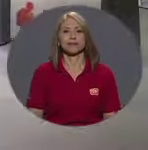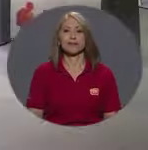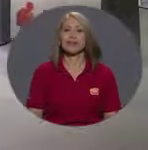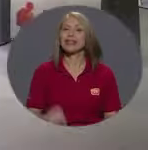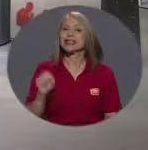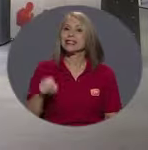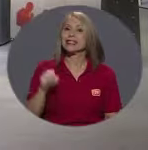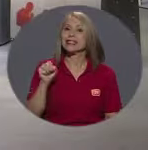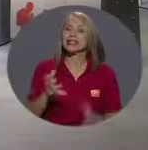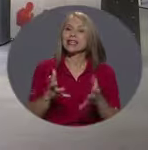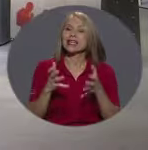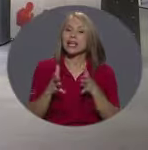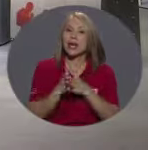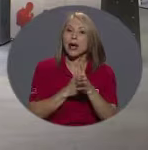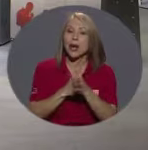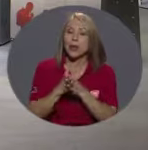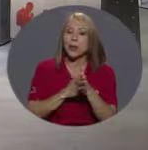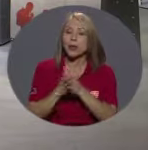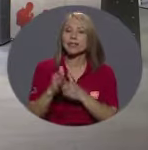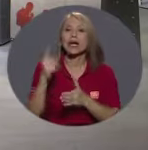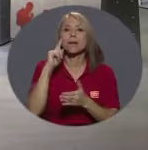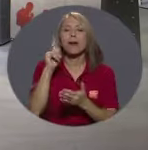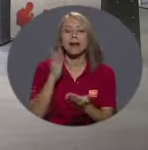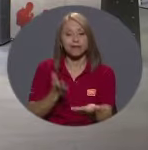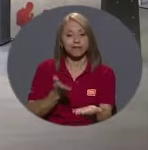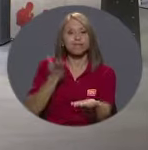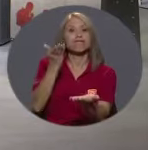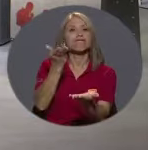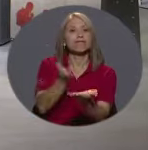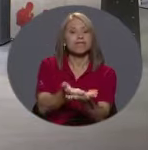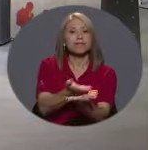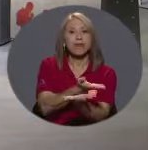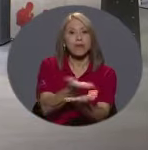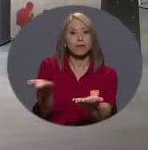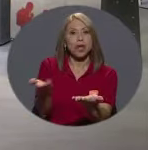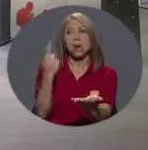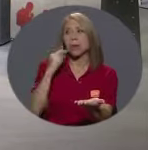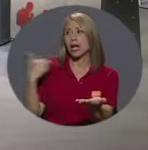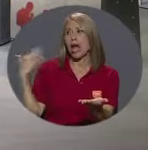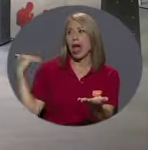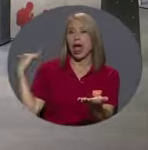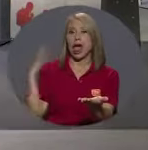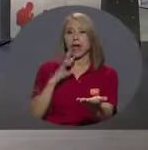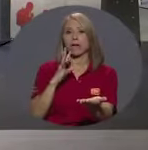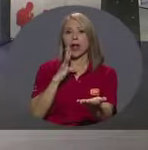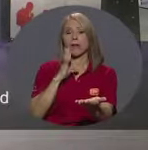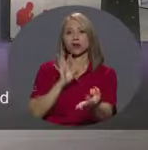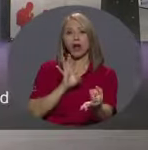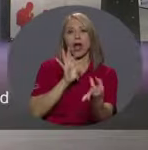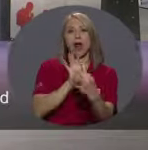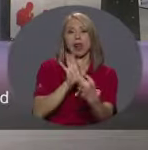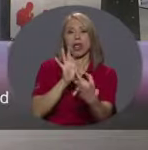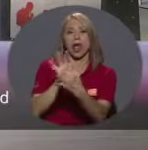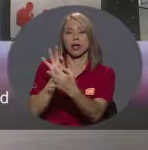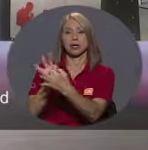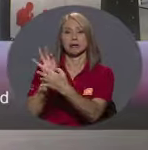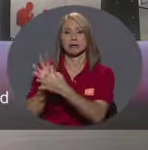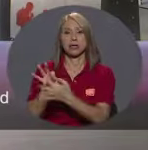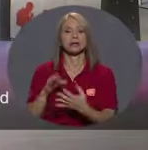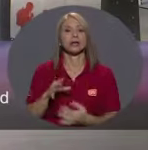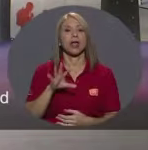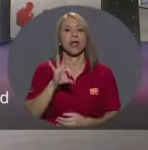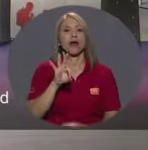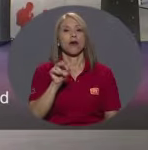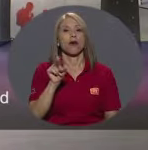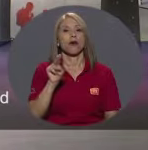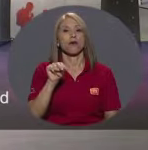quería desaprovechar el espacio para poner sobre la mesa y ya que tanto hablamos de alianzas, ¿verdad? Como